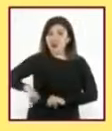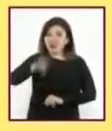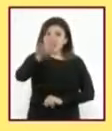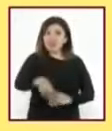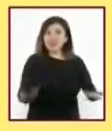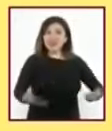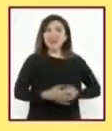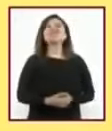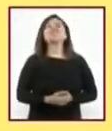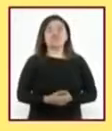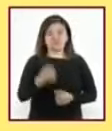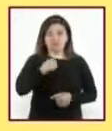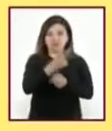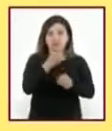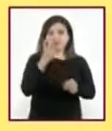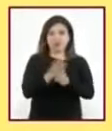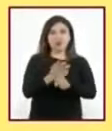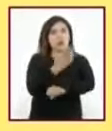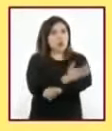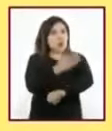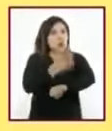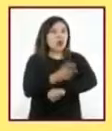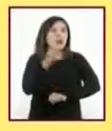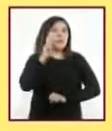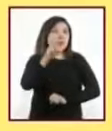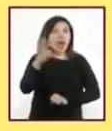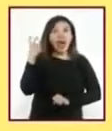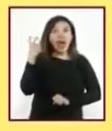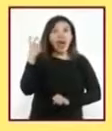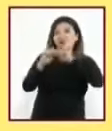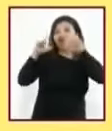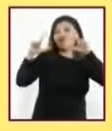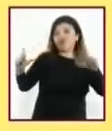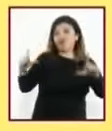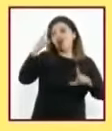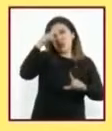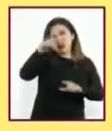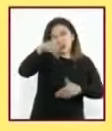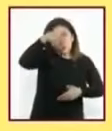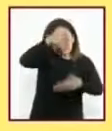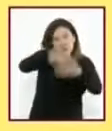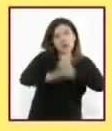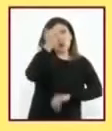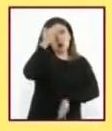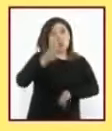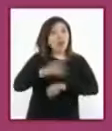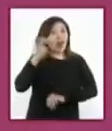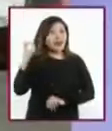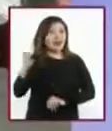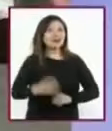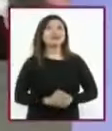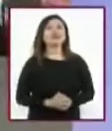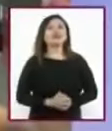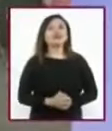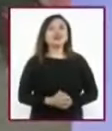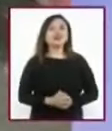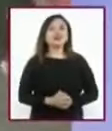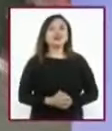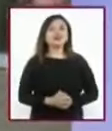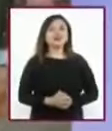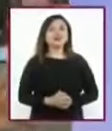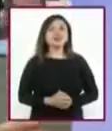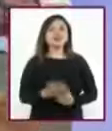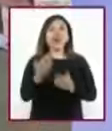así? Pues los invito a que nos acompañen a ver la siguiente cápsula para profundizar al respecto. En el